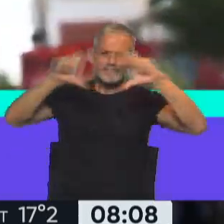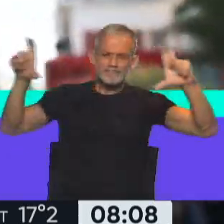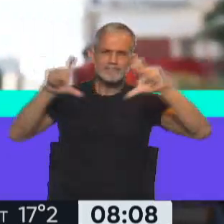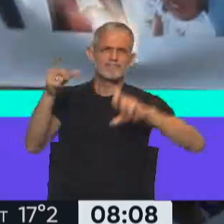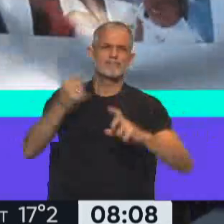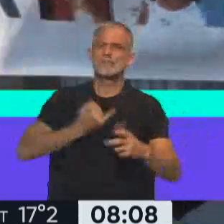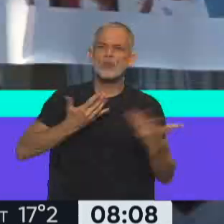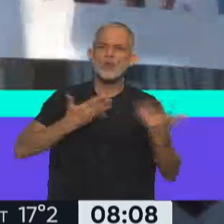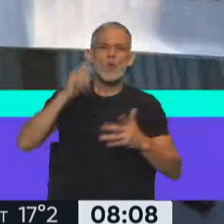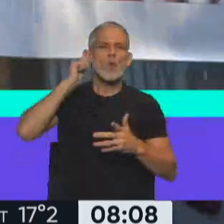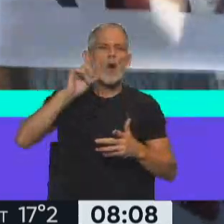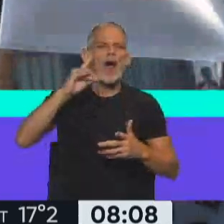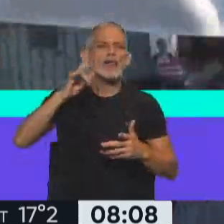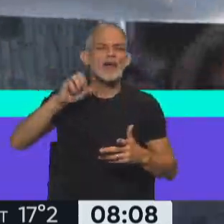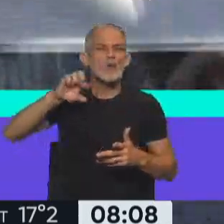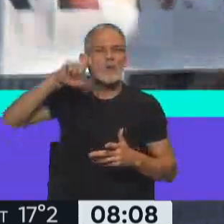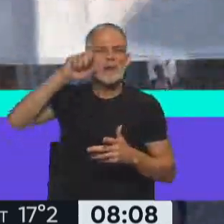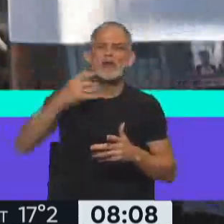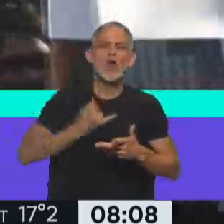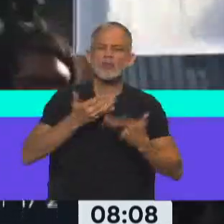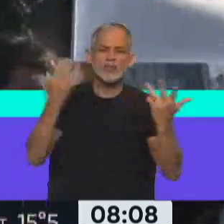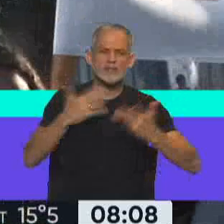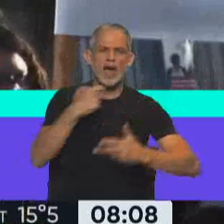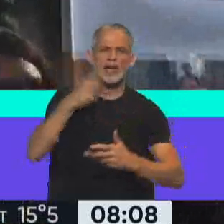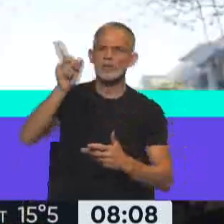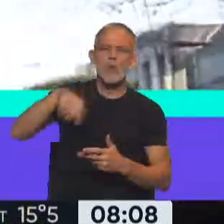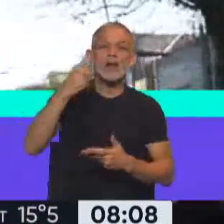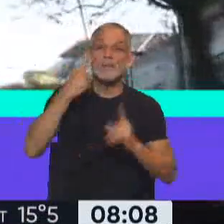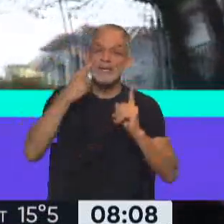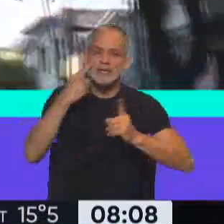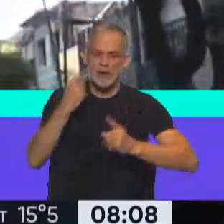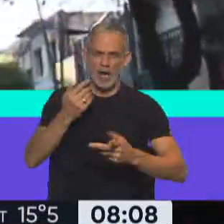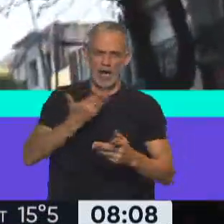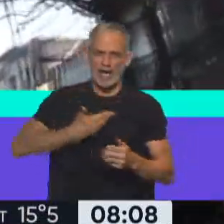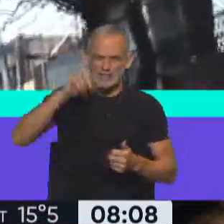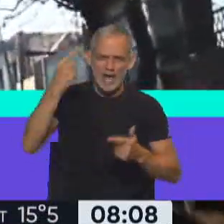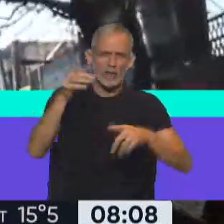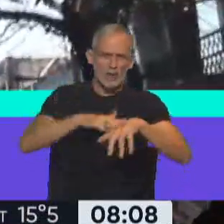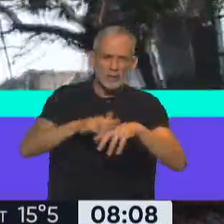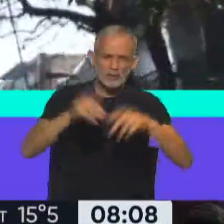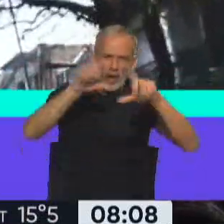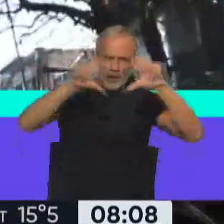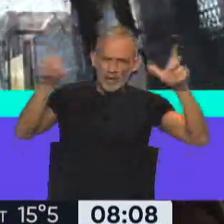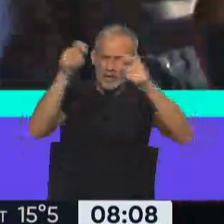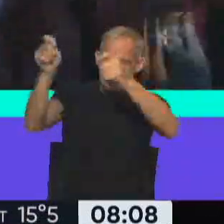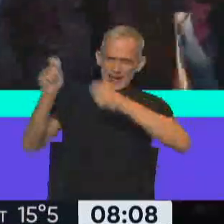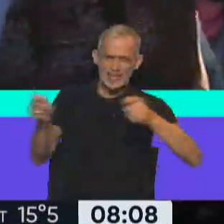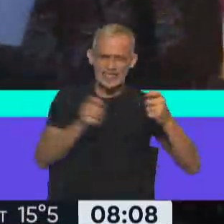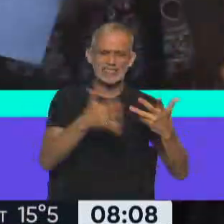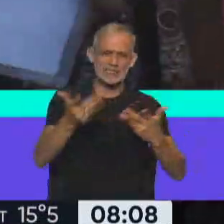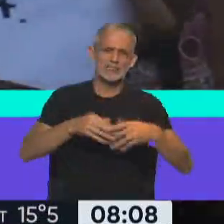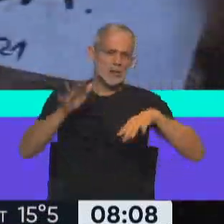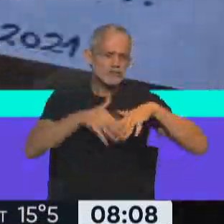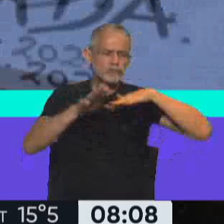inscripciones ¿Dónde está Guadalupe? ¡Viva la queremos! Y el Estado es responsable. Centenares de personas